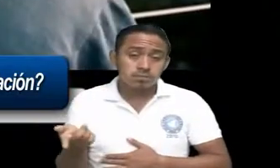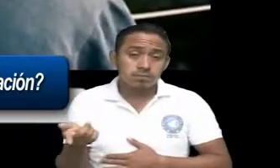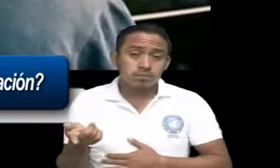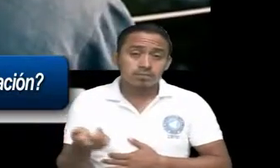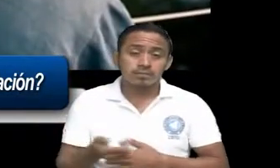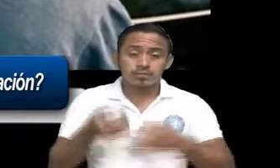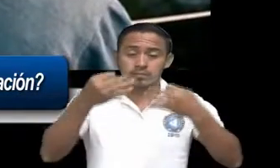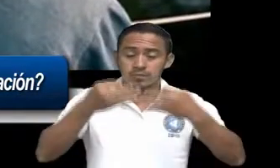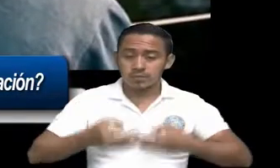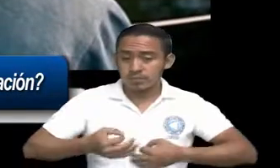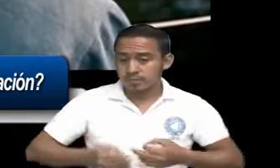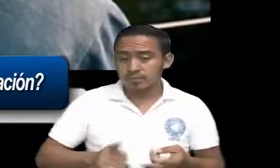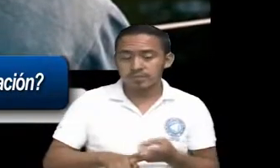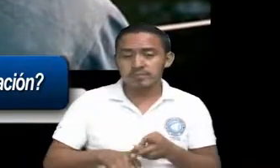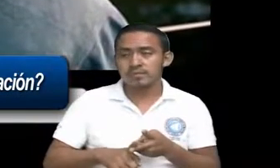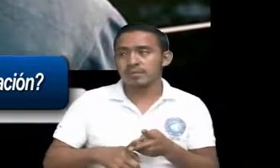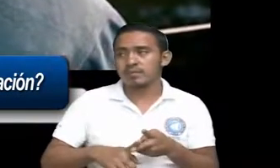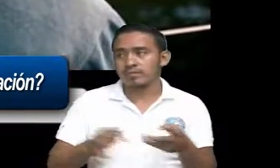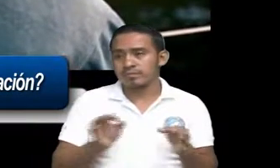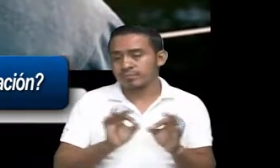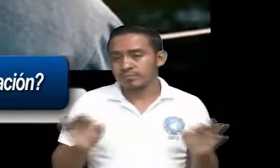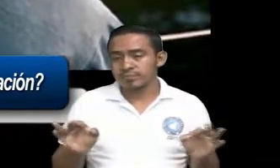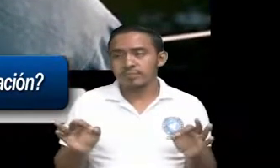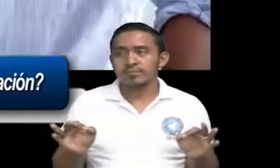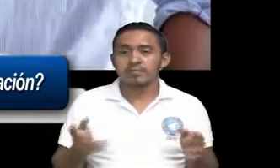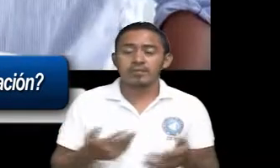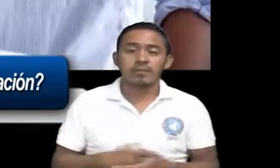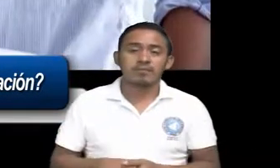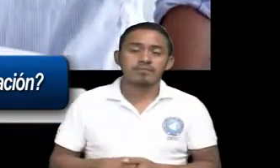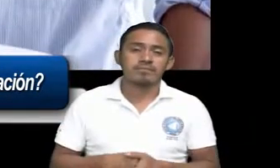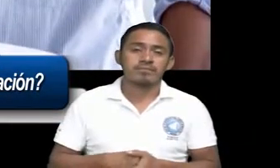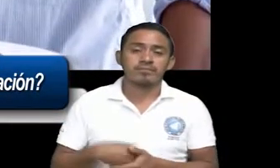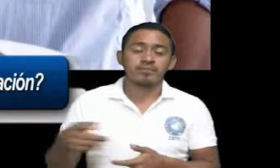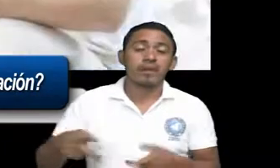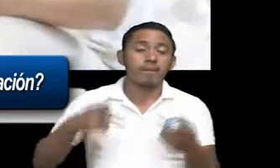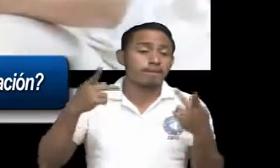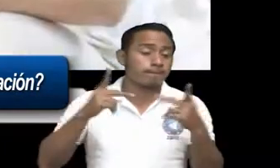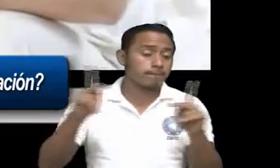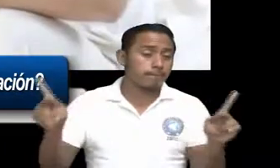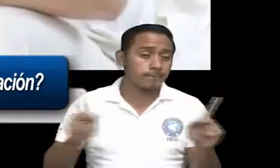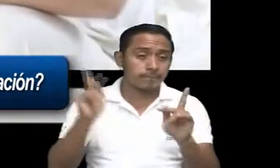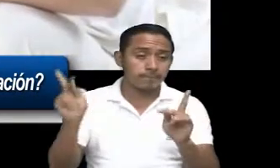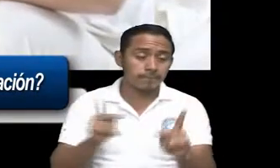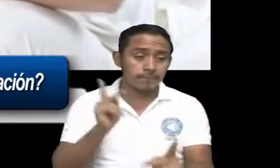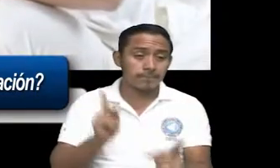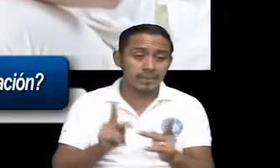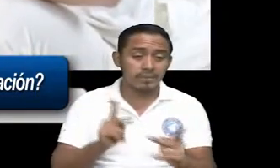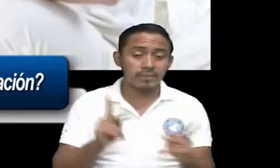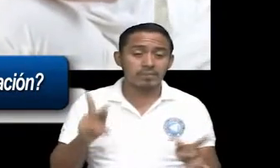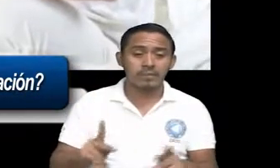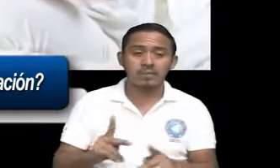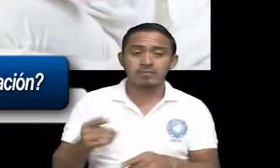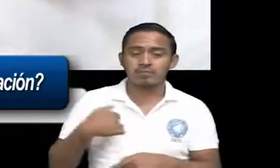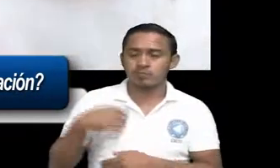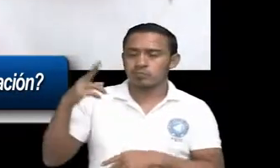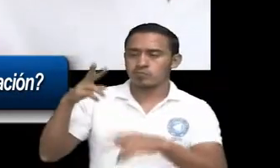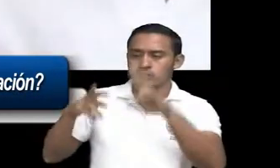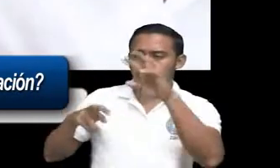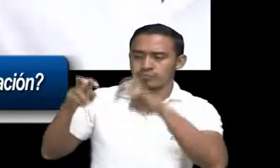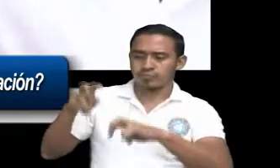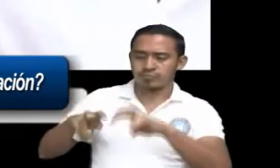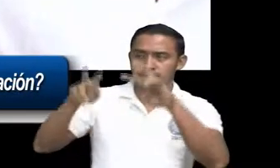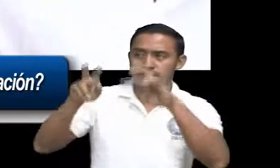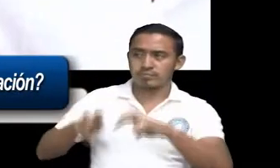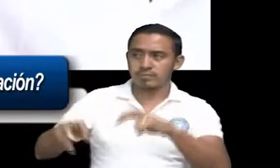era formalita, era cierecita y todo, la ideal, la pareja ideal, pero siempre estás viendo cuestiones en ella de que